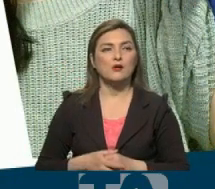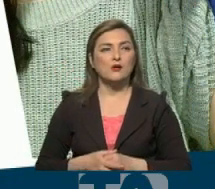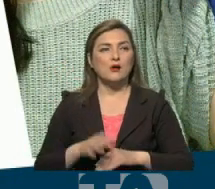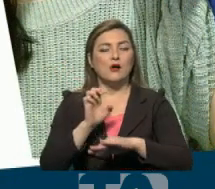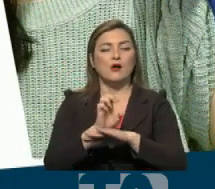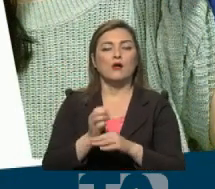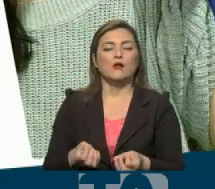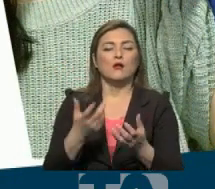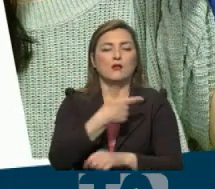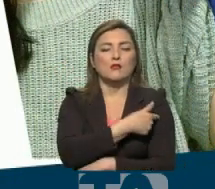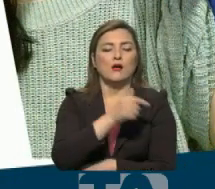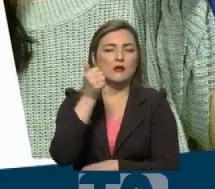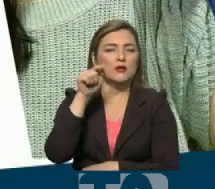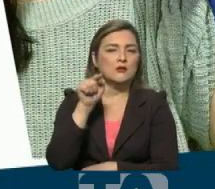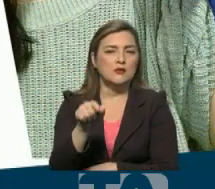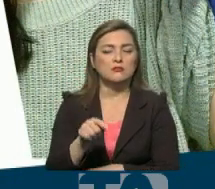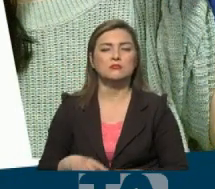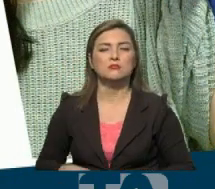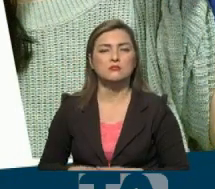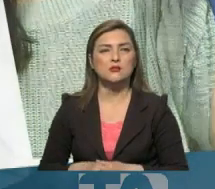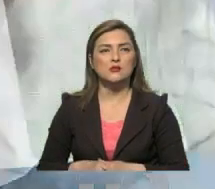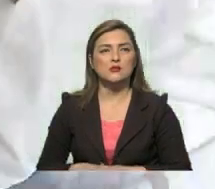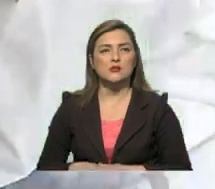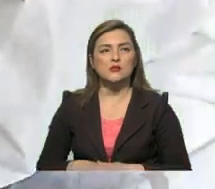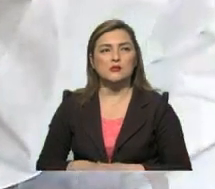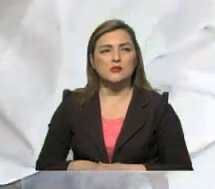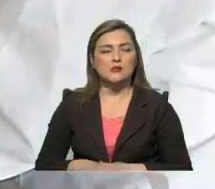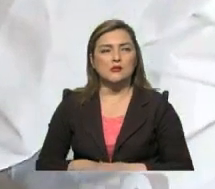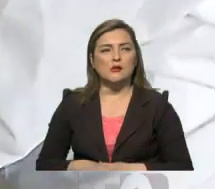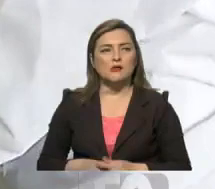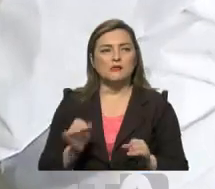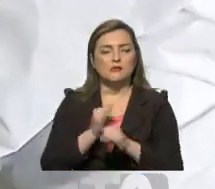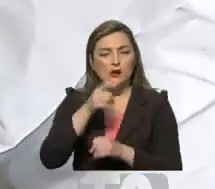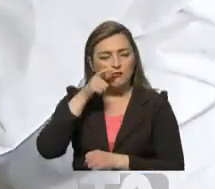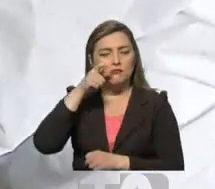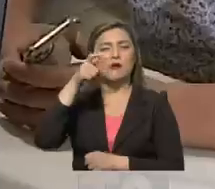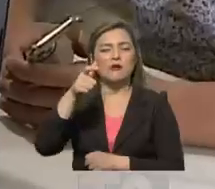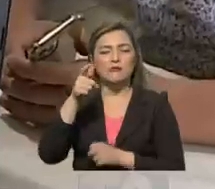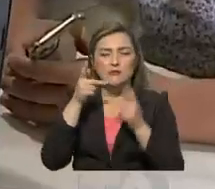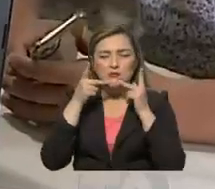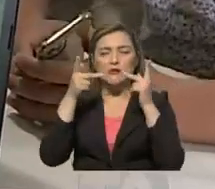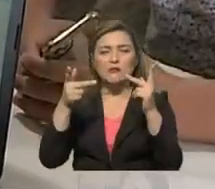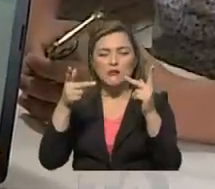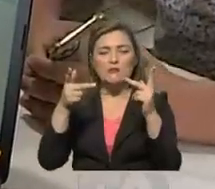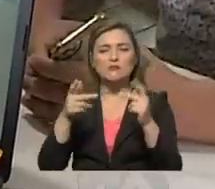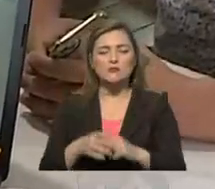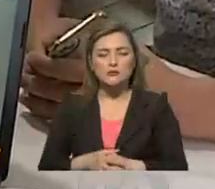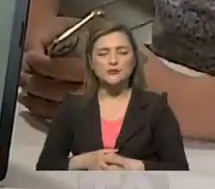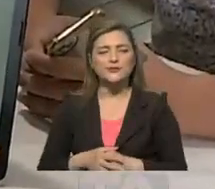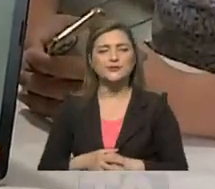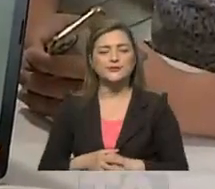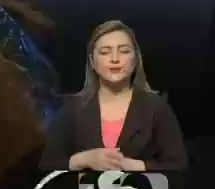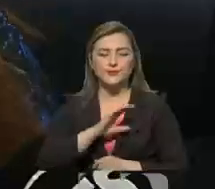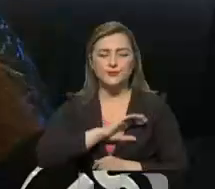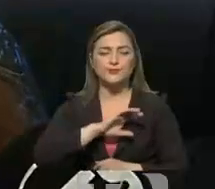hasta el momento se han vacunado aproximadamente 10 mil docentes tanto de instituciones fiscales como de particulares y fiscomisionales y